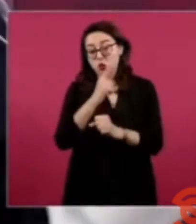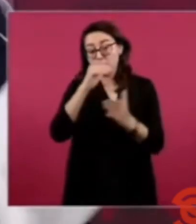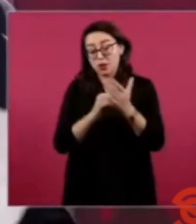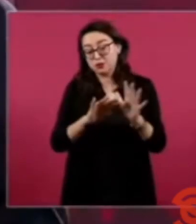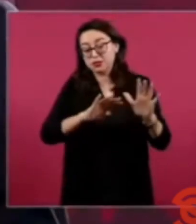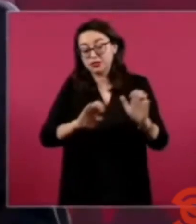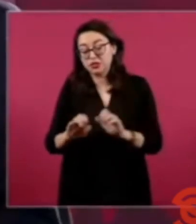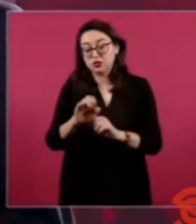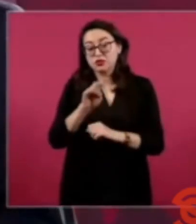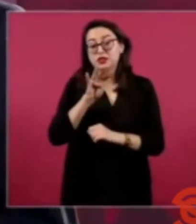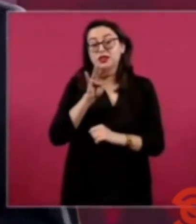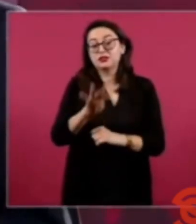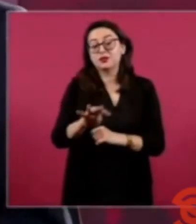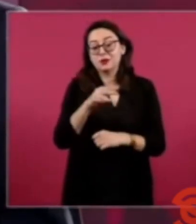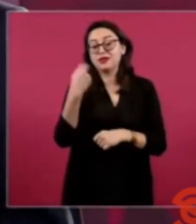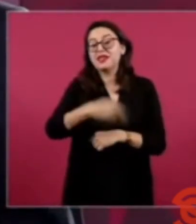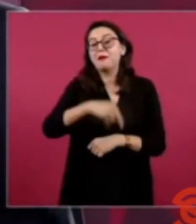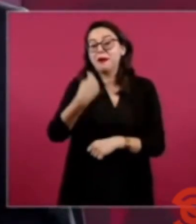1919.